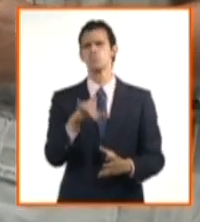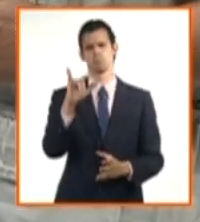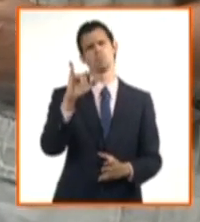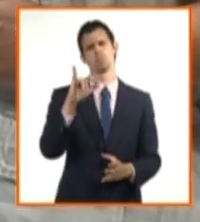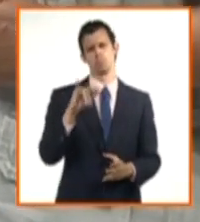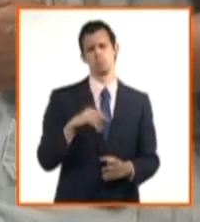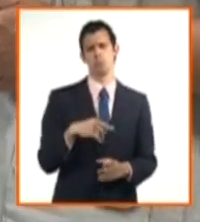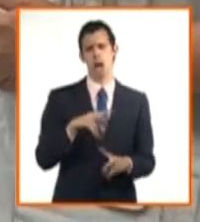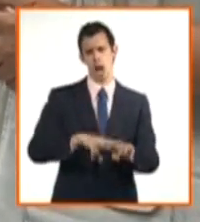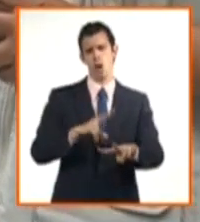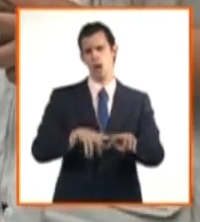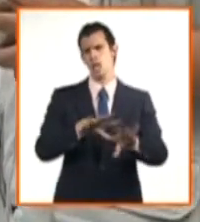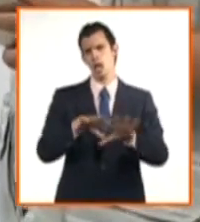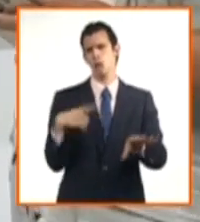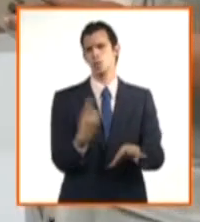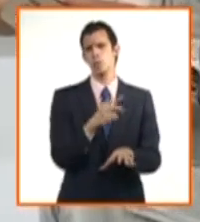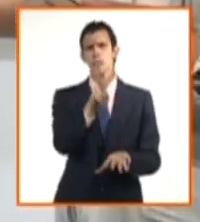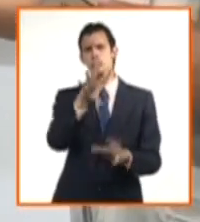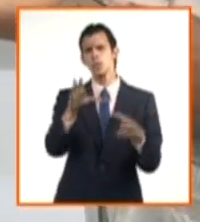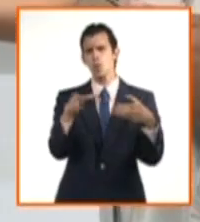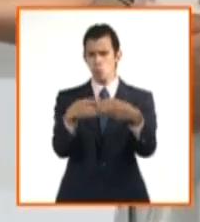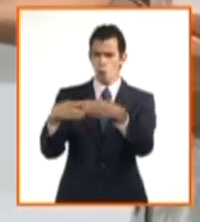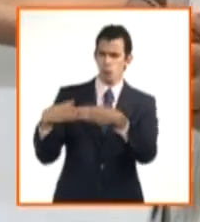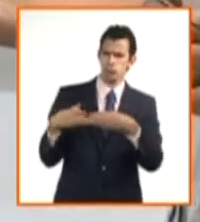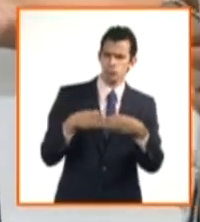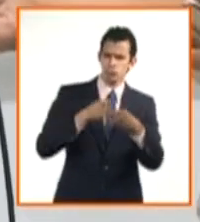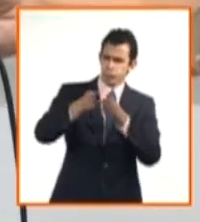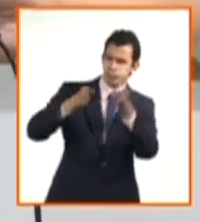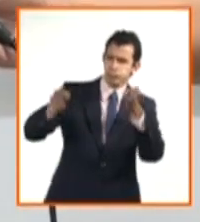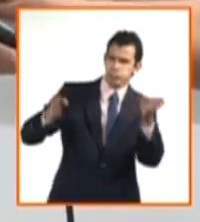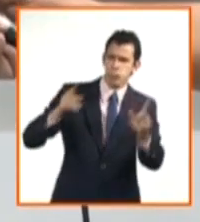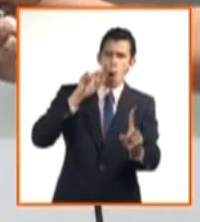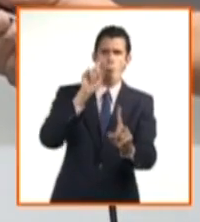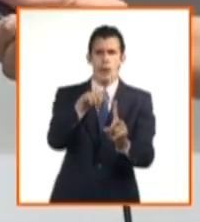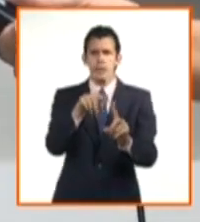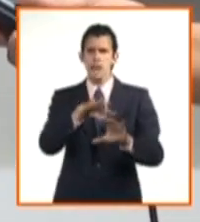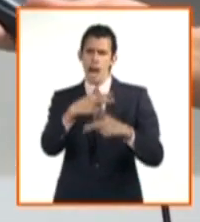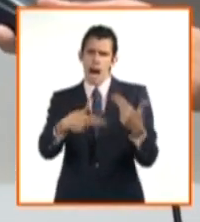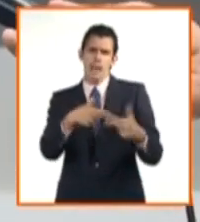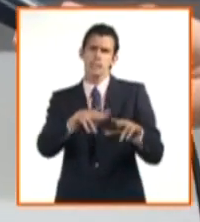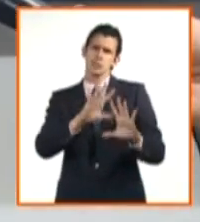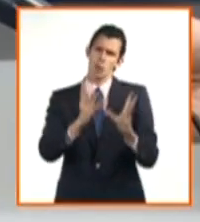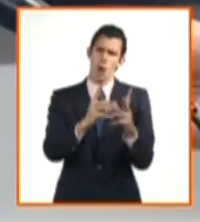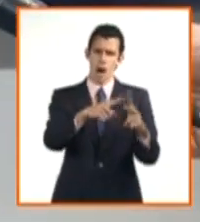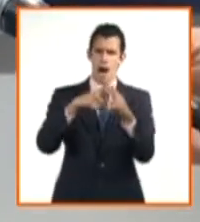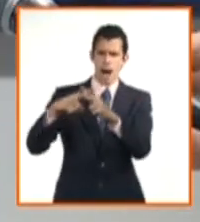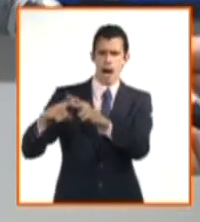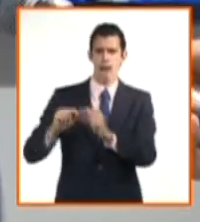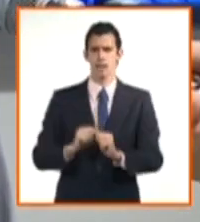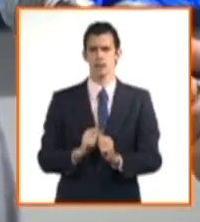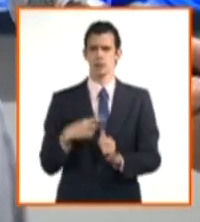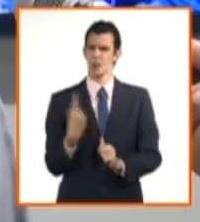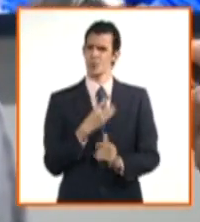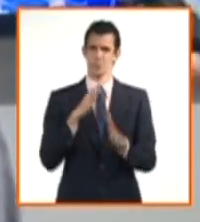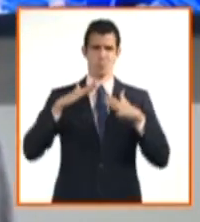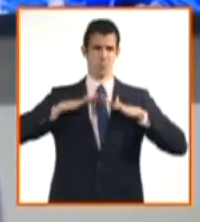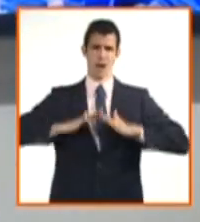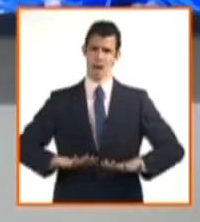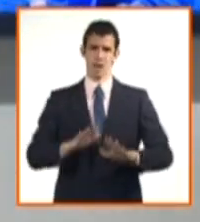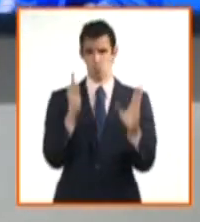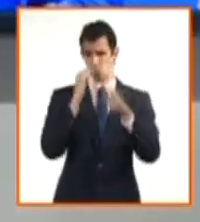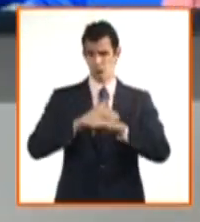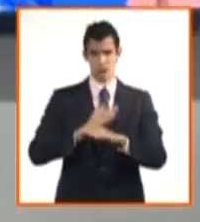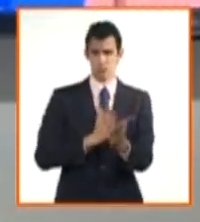las averías contamos con los recursos trabajaremos de manera continuada para poder establecerlo en el menor tiempo posible